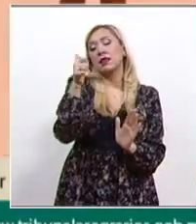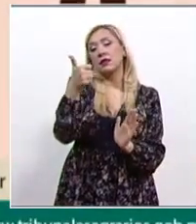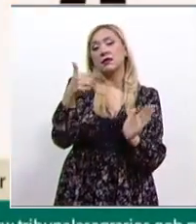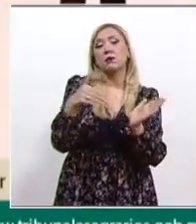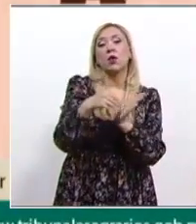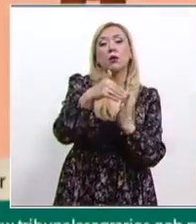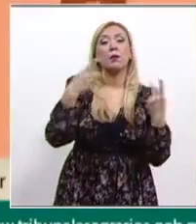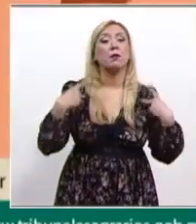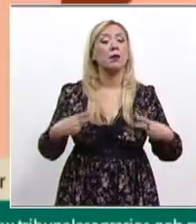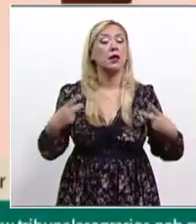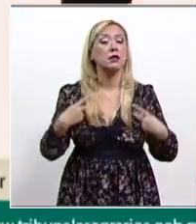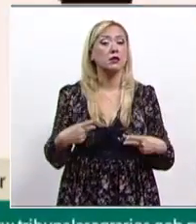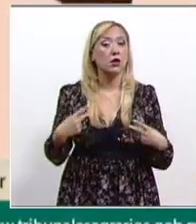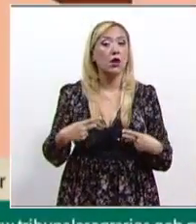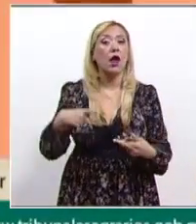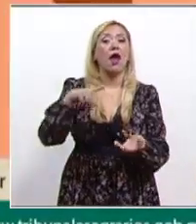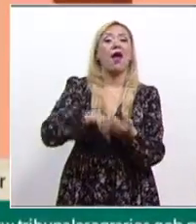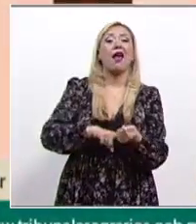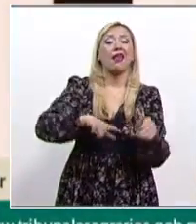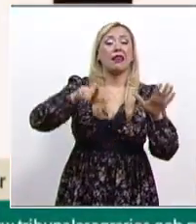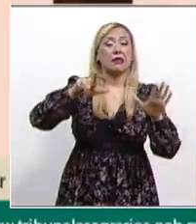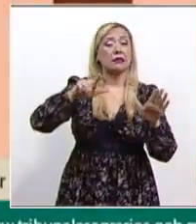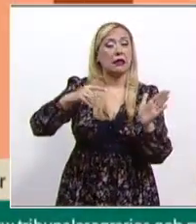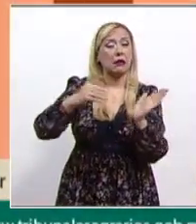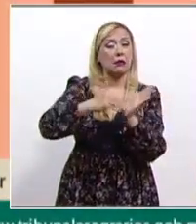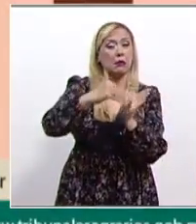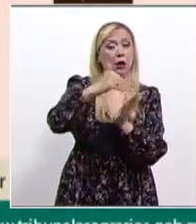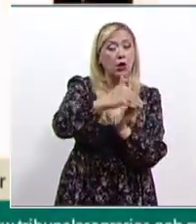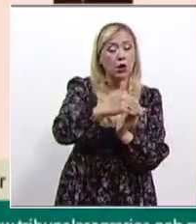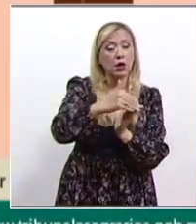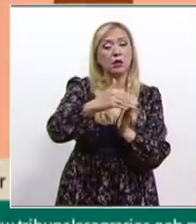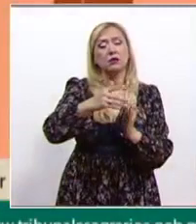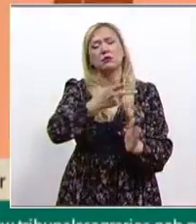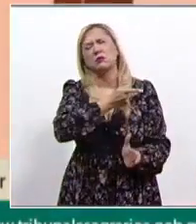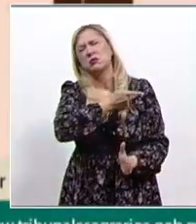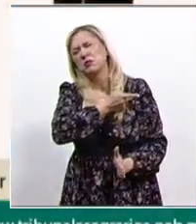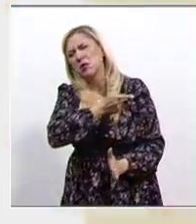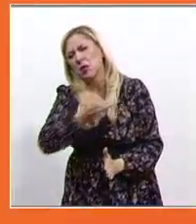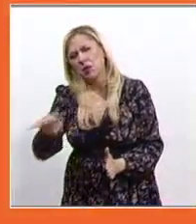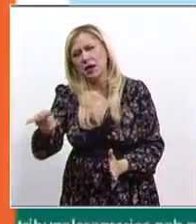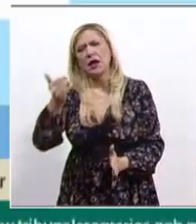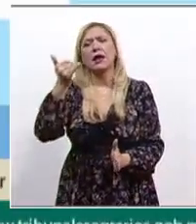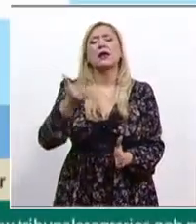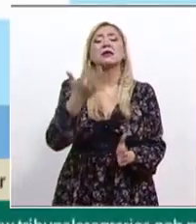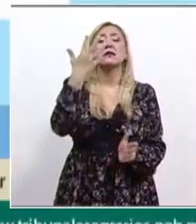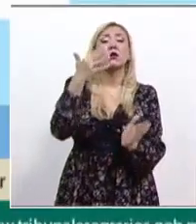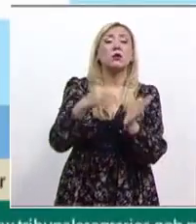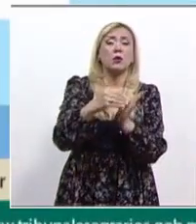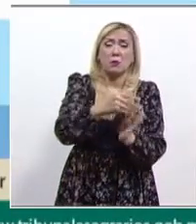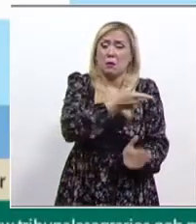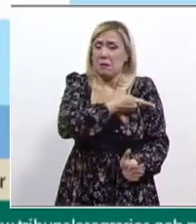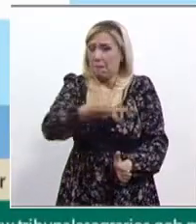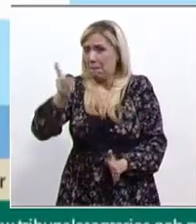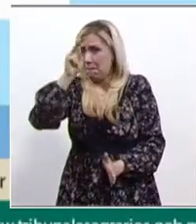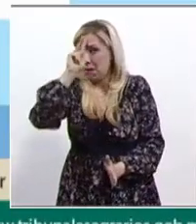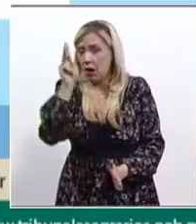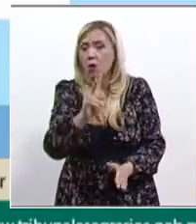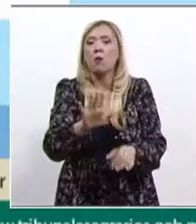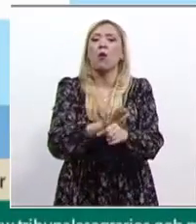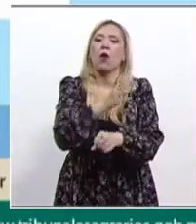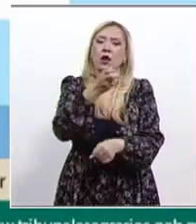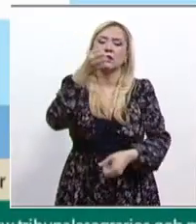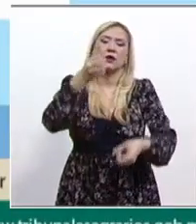17 millones se encuentran en situación de pobreza y 5 millones en pobreza extrema. De ahí la relevancia de la justicia agraria.